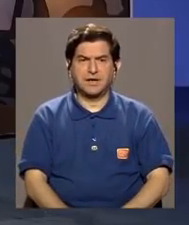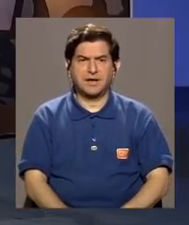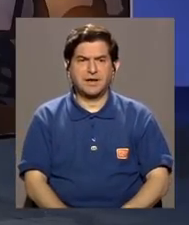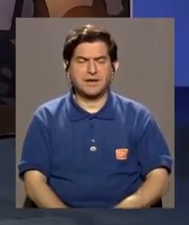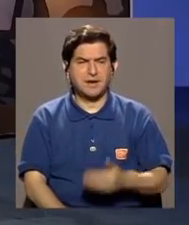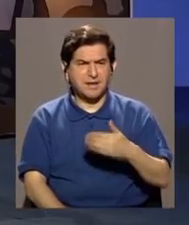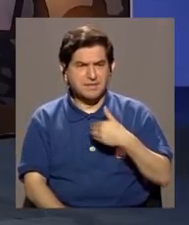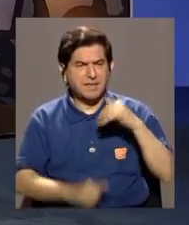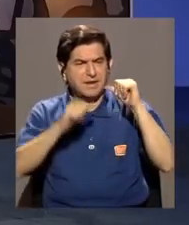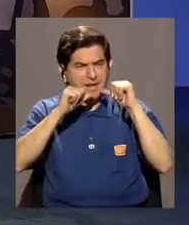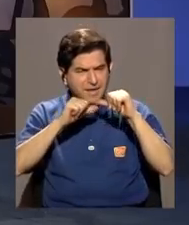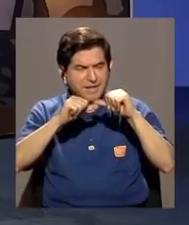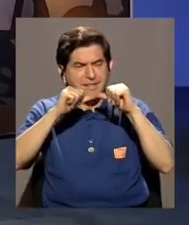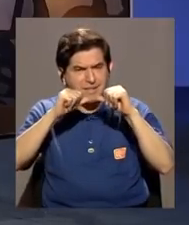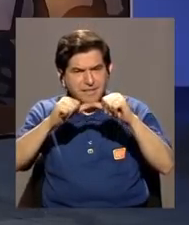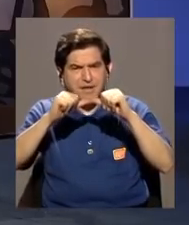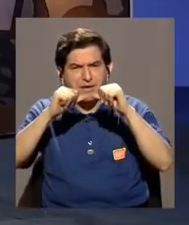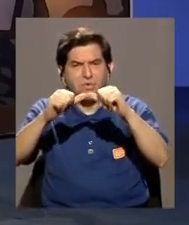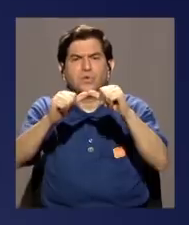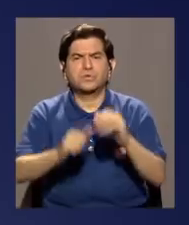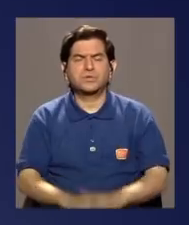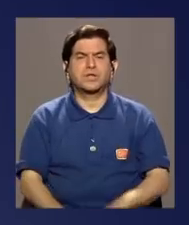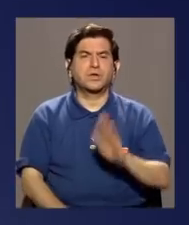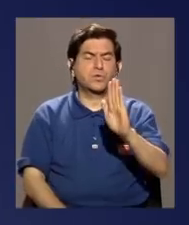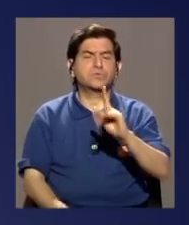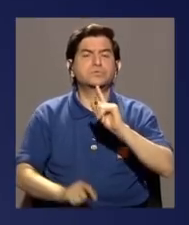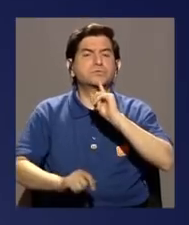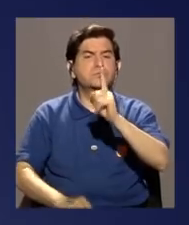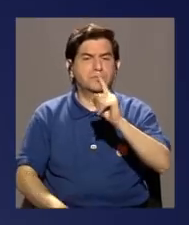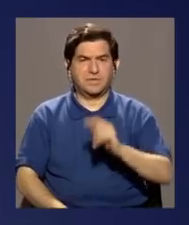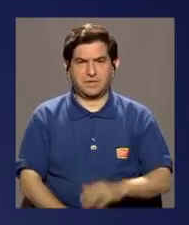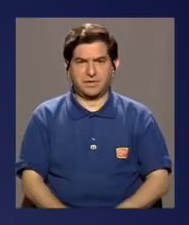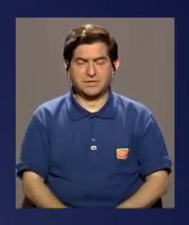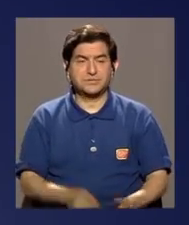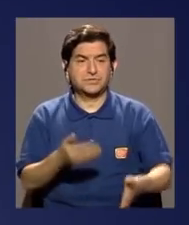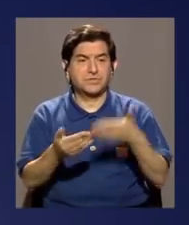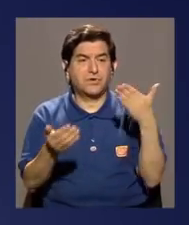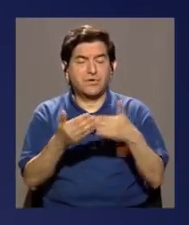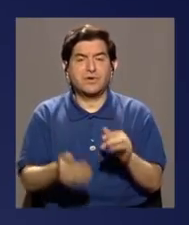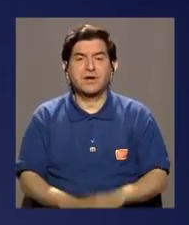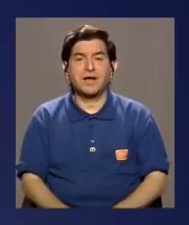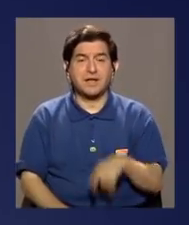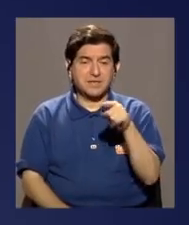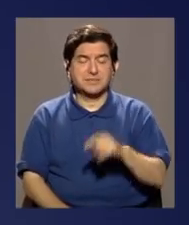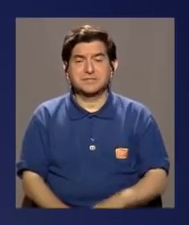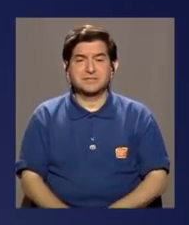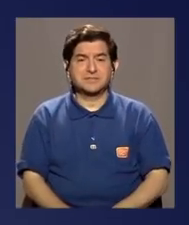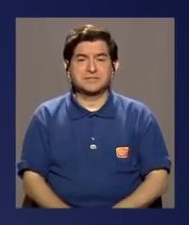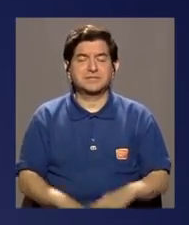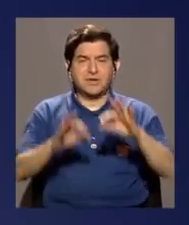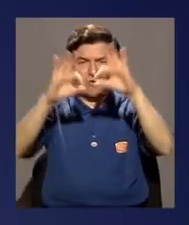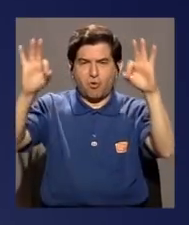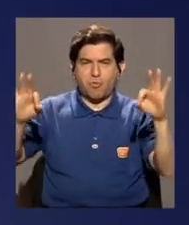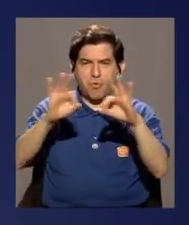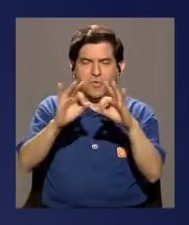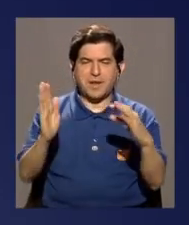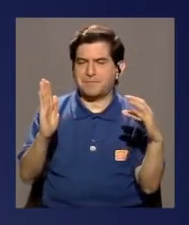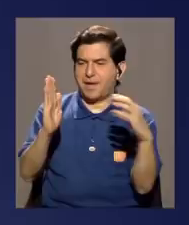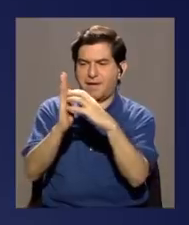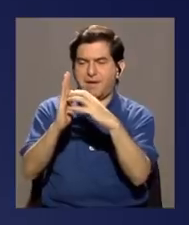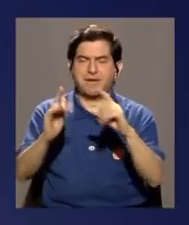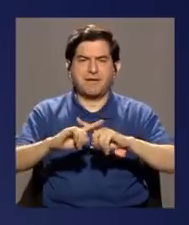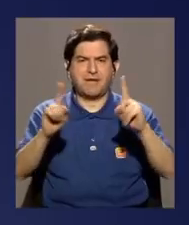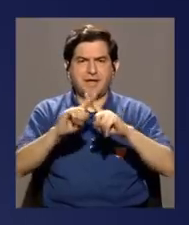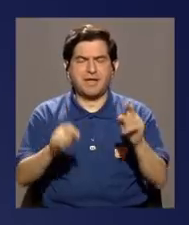viajo sistemáticamente sus declaraciones así que recortadas a manera de imagen en